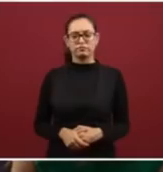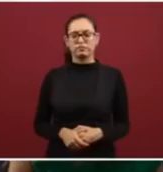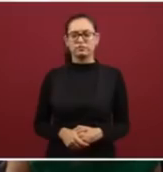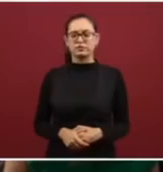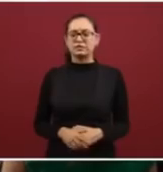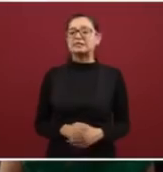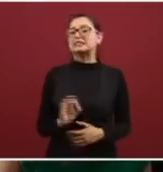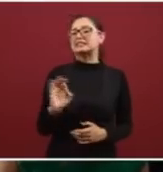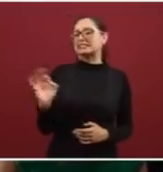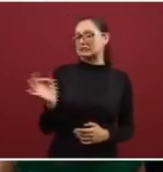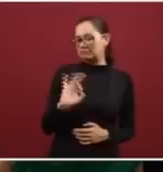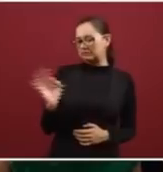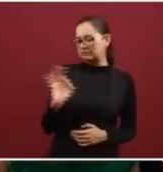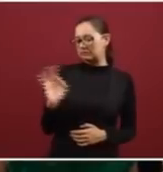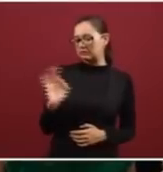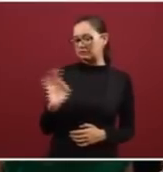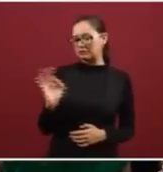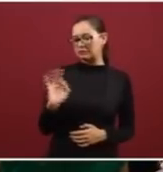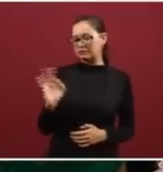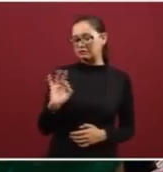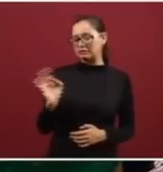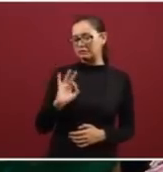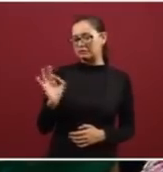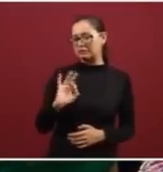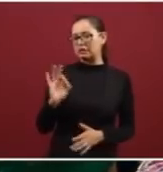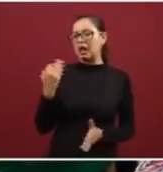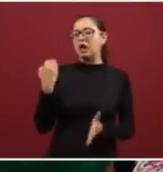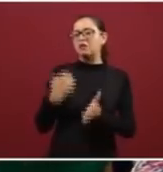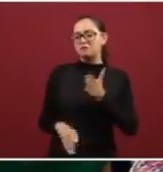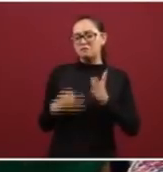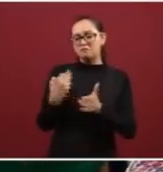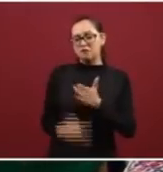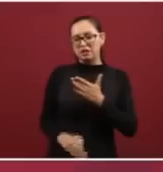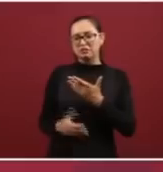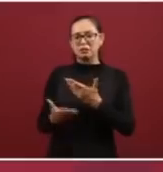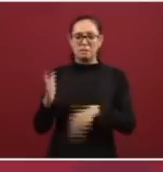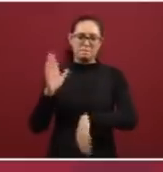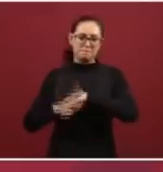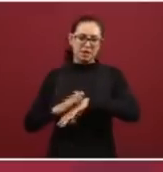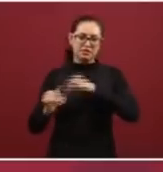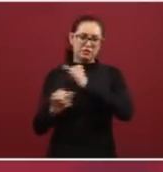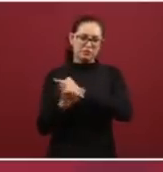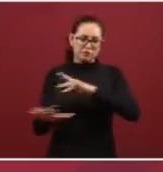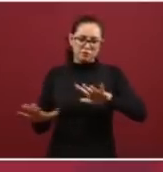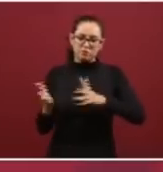falta este intercambiar información